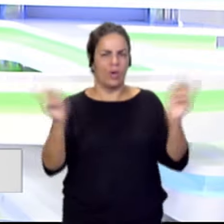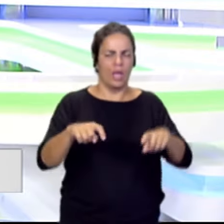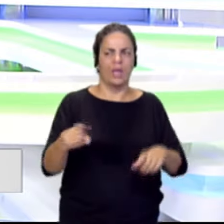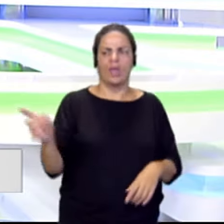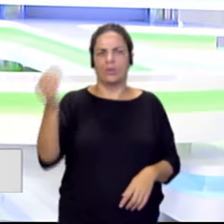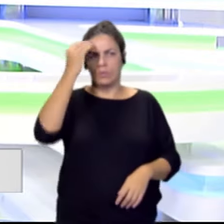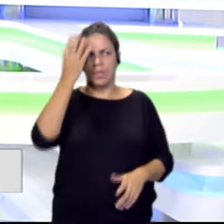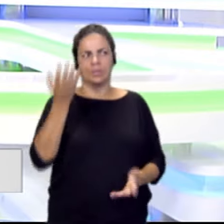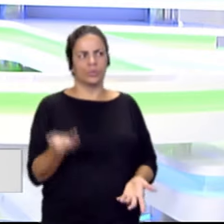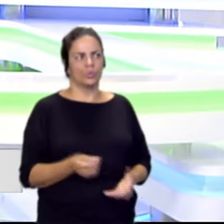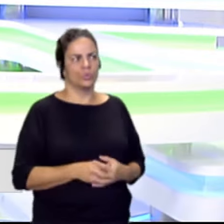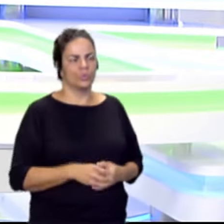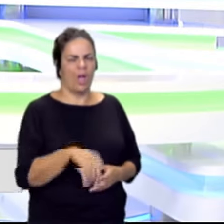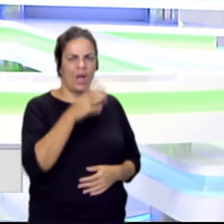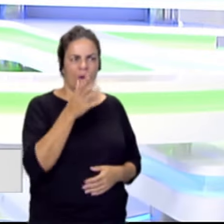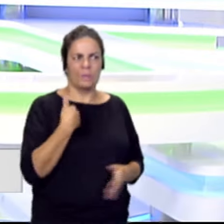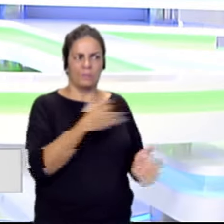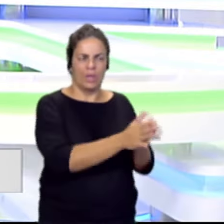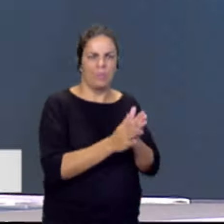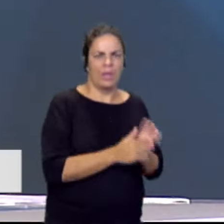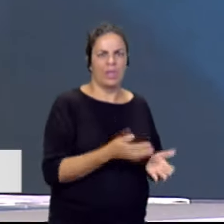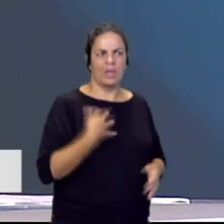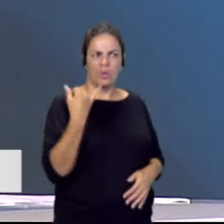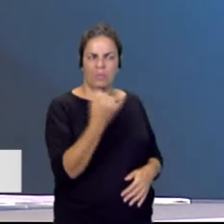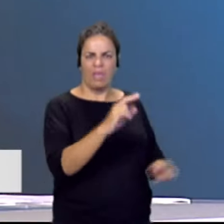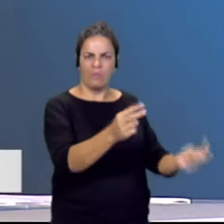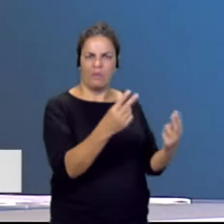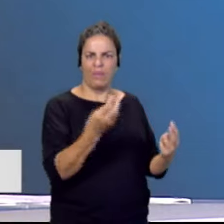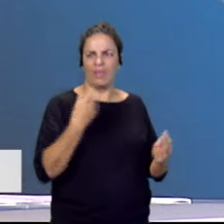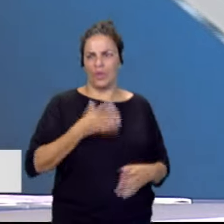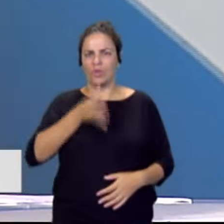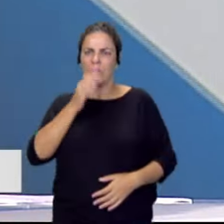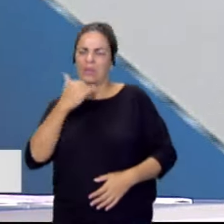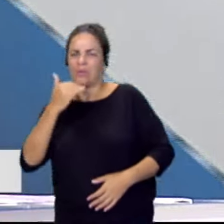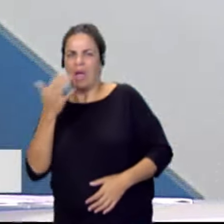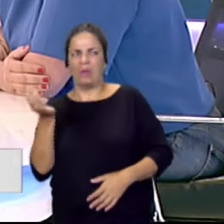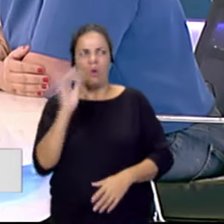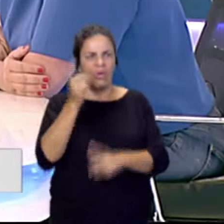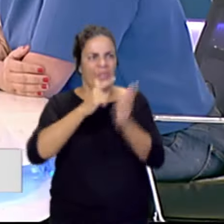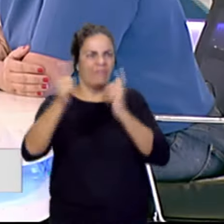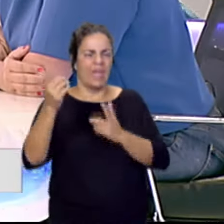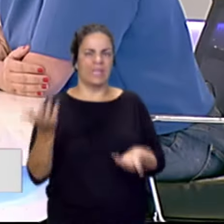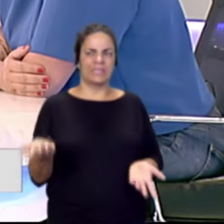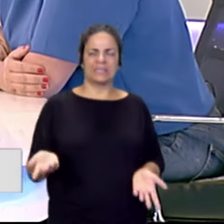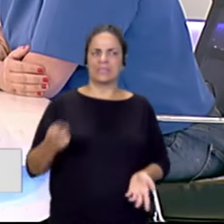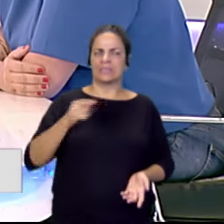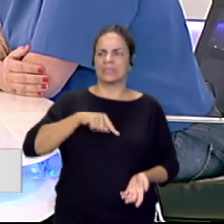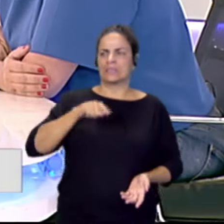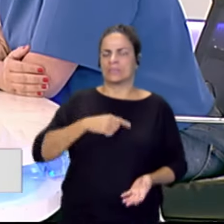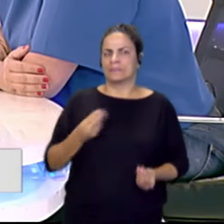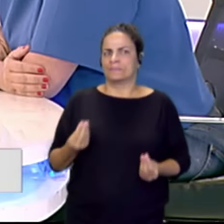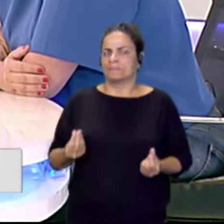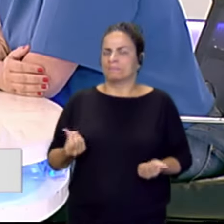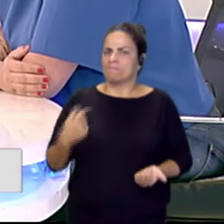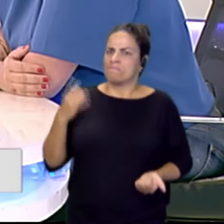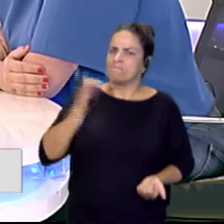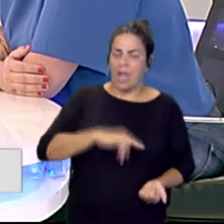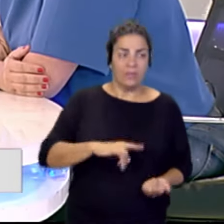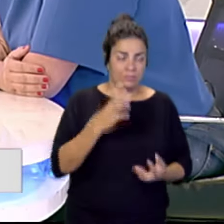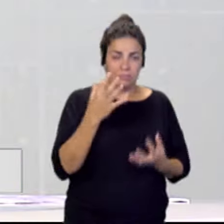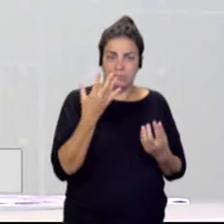ahora me van a ver mis compañeros o mi jefe que me estoy tomando algo, que estoy de viaje o algo, y me siento un poco mal. Hay gente que le pasará eso, me